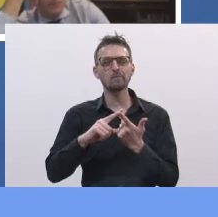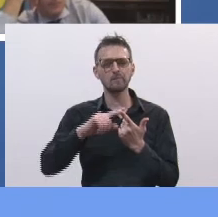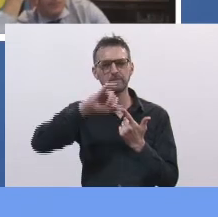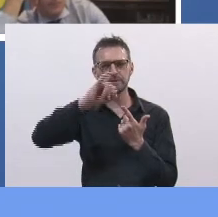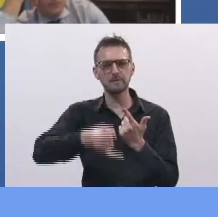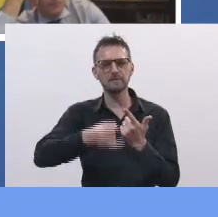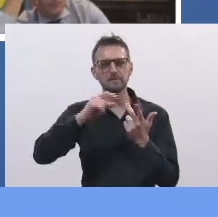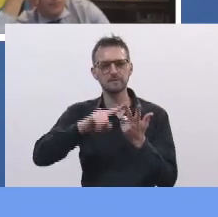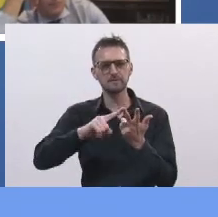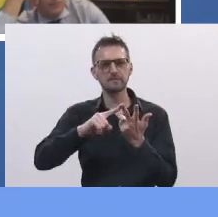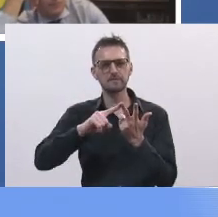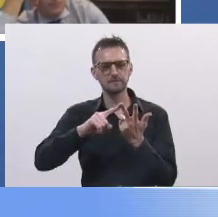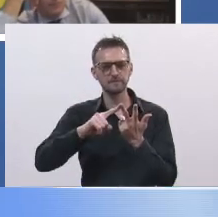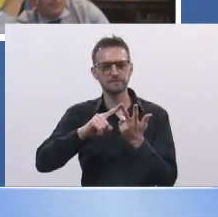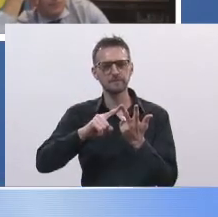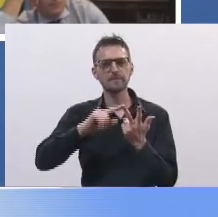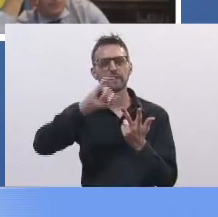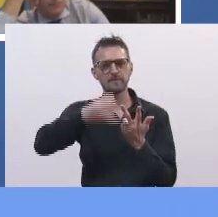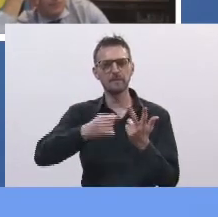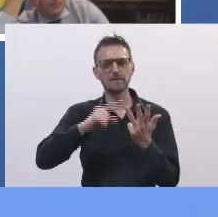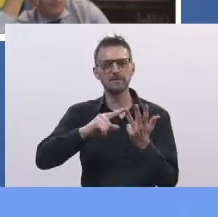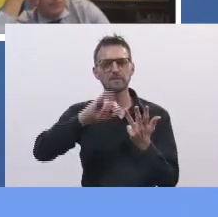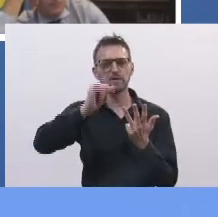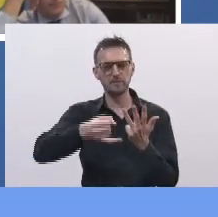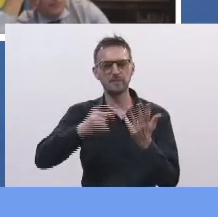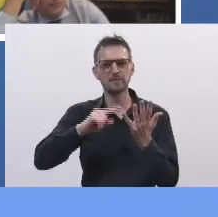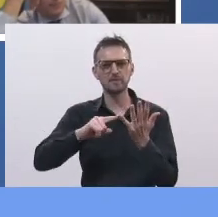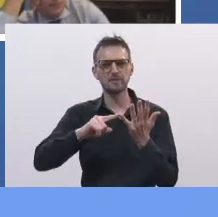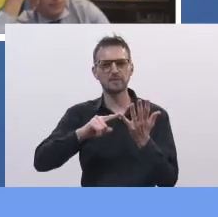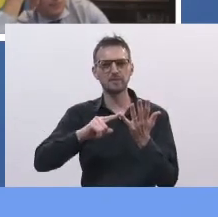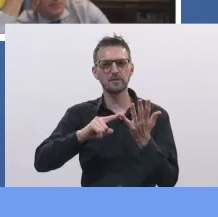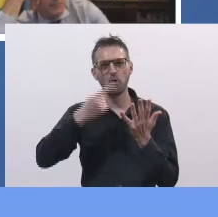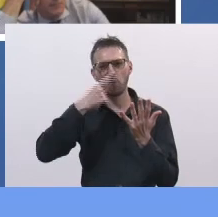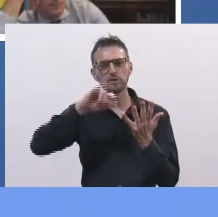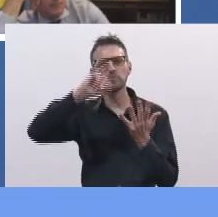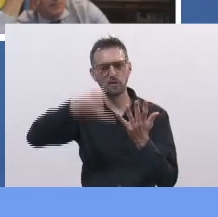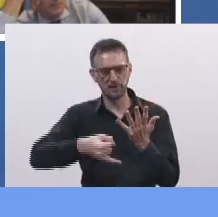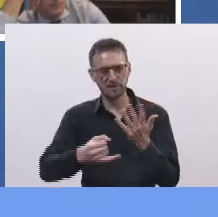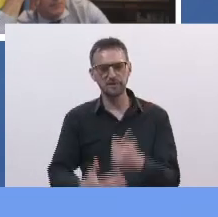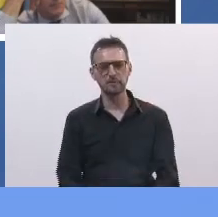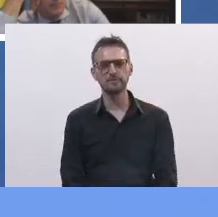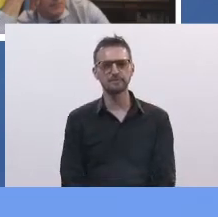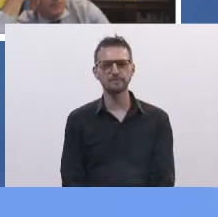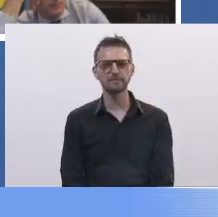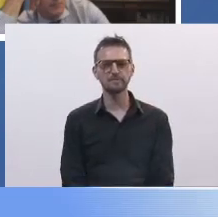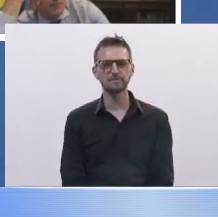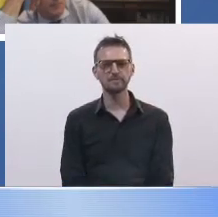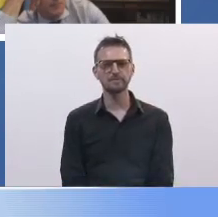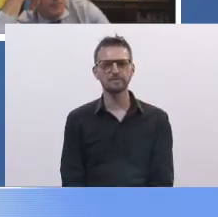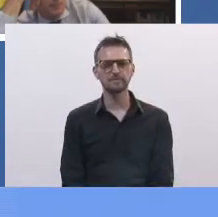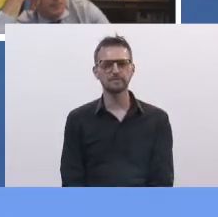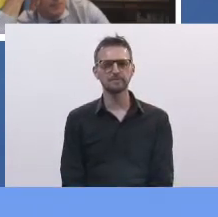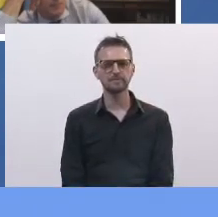Afirmativo. Gracias, senadora. Berazay afirmativo, Letegui afirmativo y Zimmerman afirmativo.